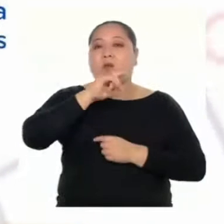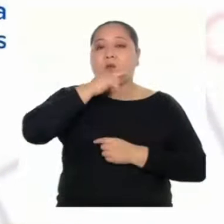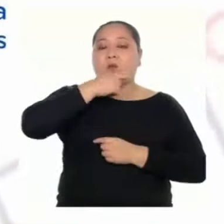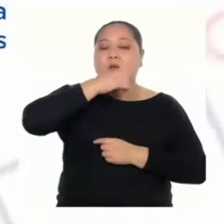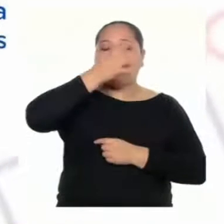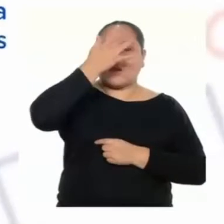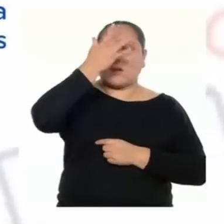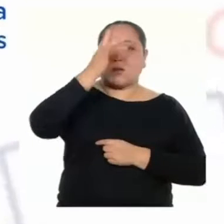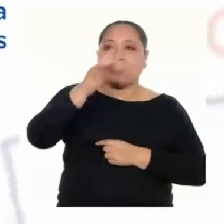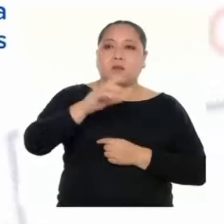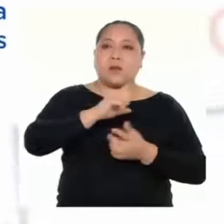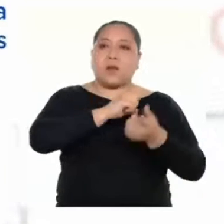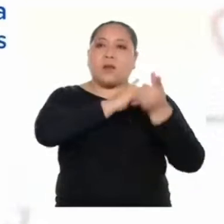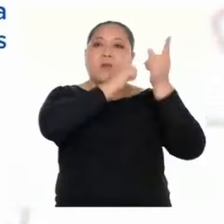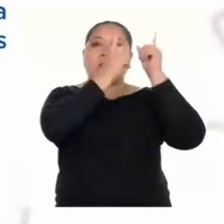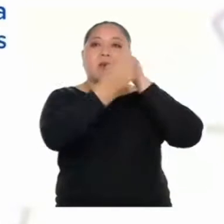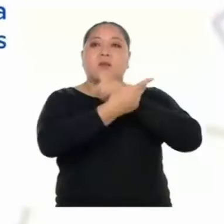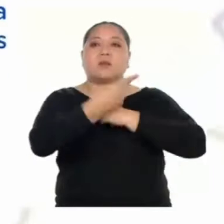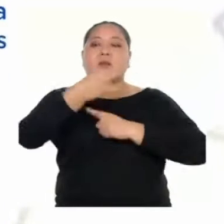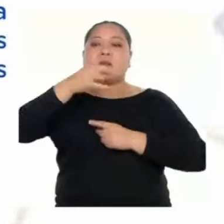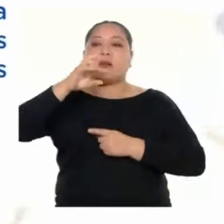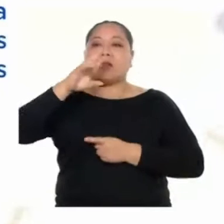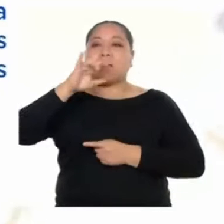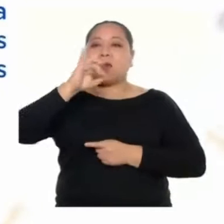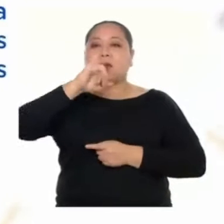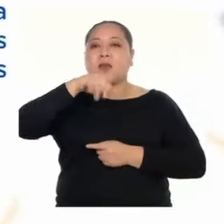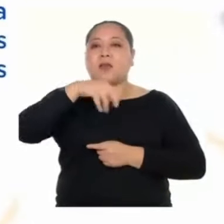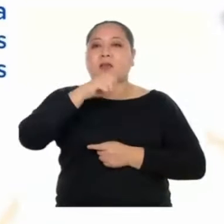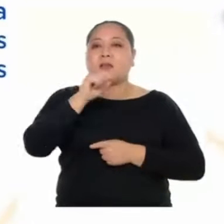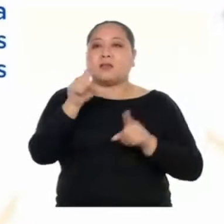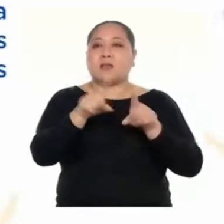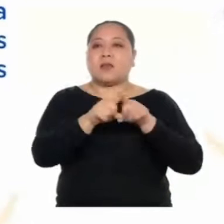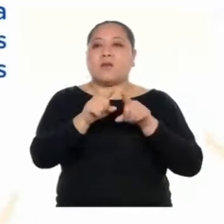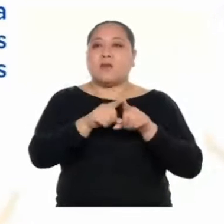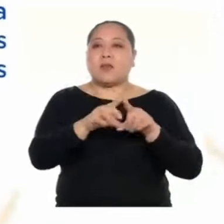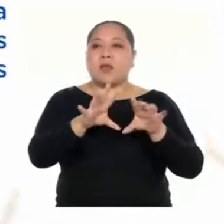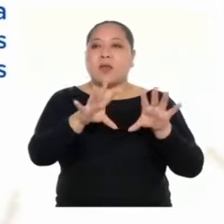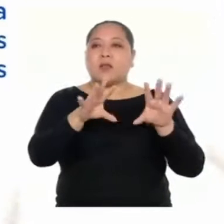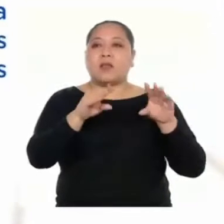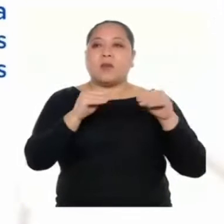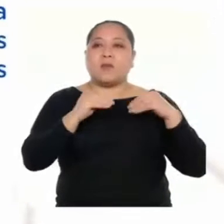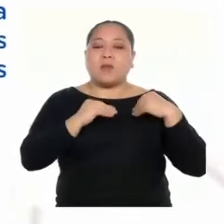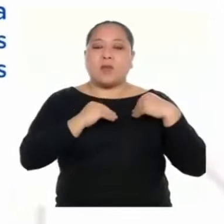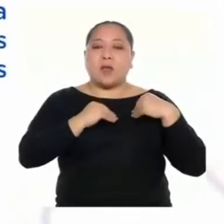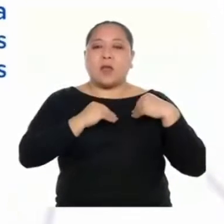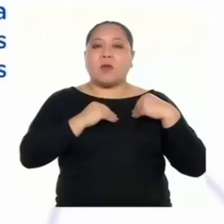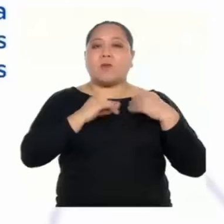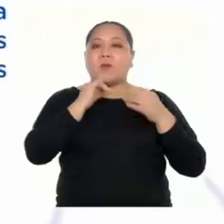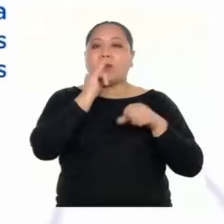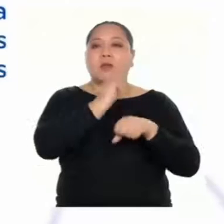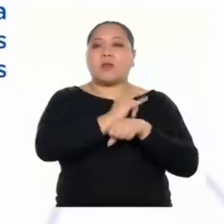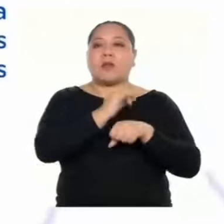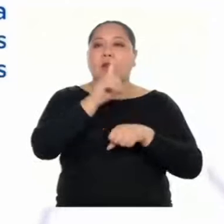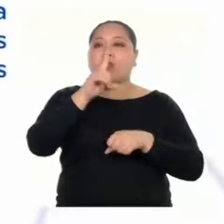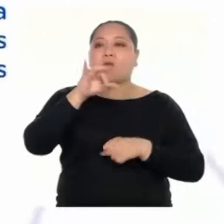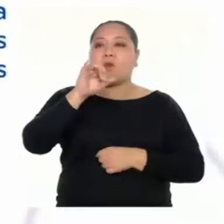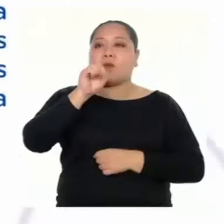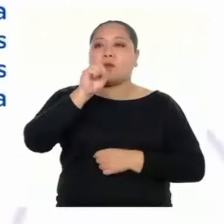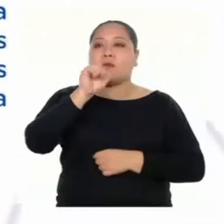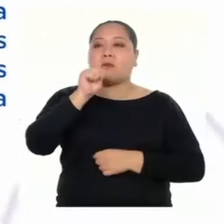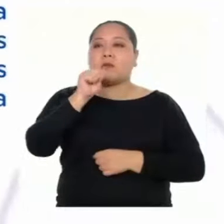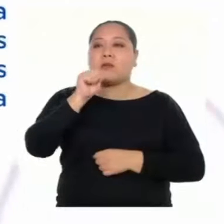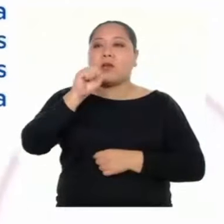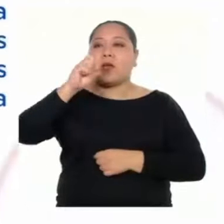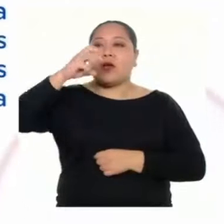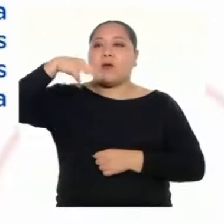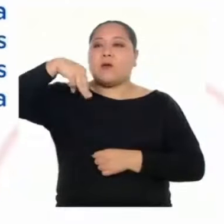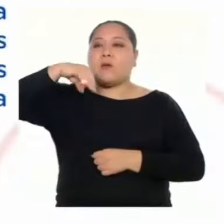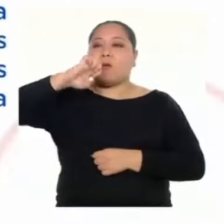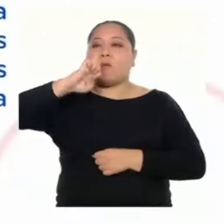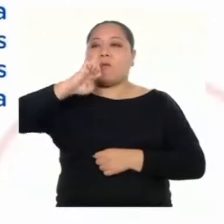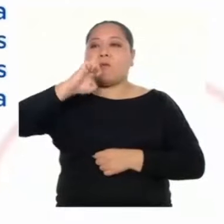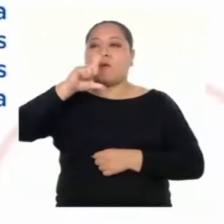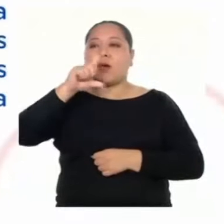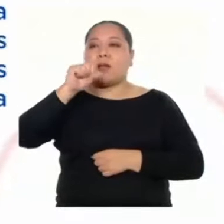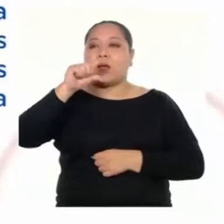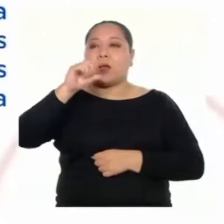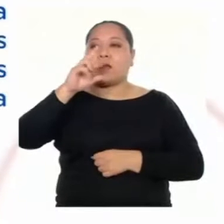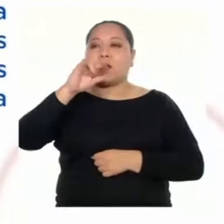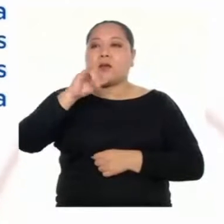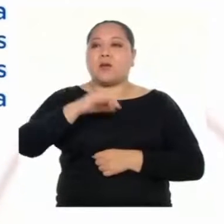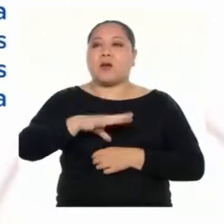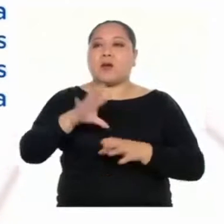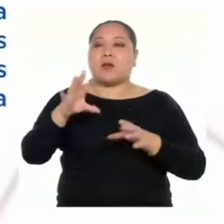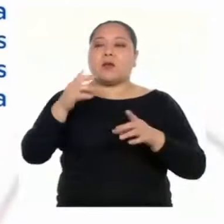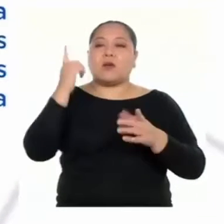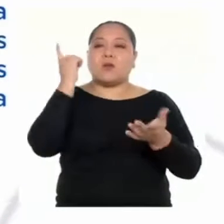iluminadas convertidas en herejes fueron posteriormente admitidas por la Iglesia, como Luisa Melgarejo, acusada por la Inquisición en el